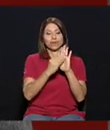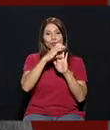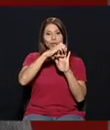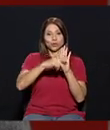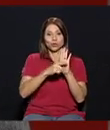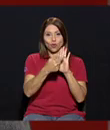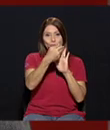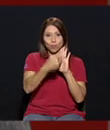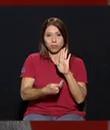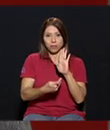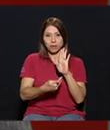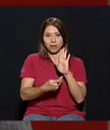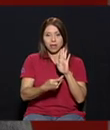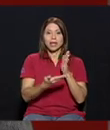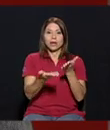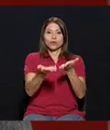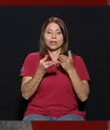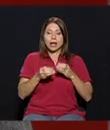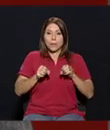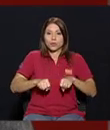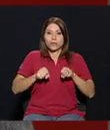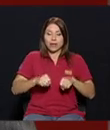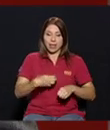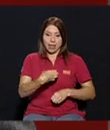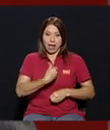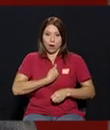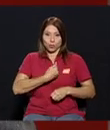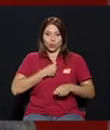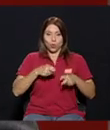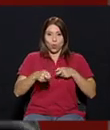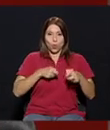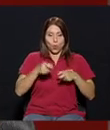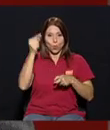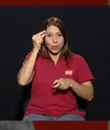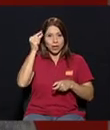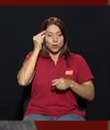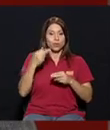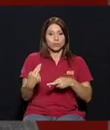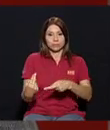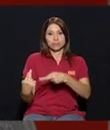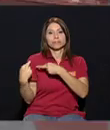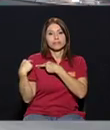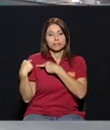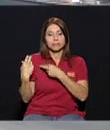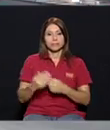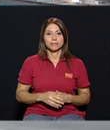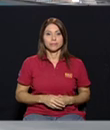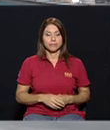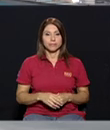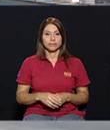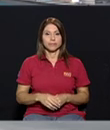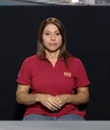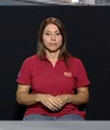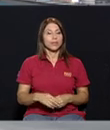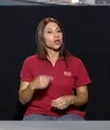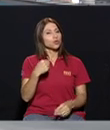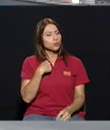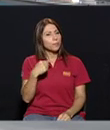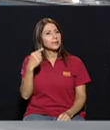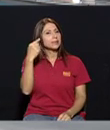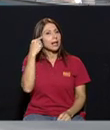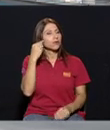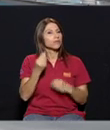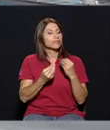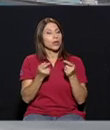Constitución de Costa Rica, en el cual nos da posibilidad de un autogobierno obviamente responsable. Estaba pensando en